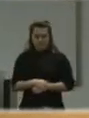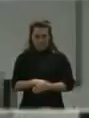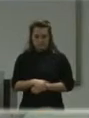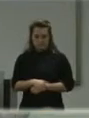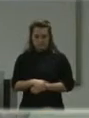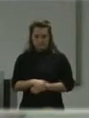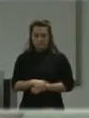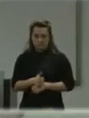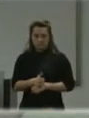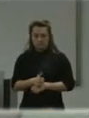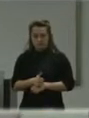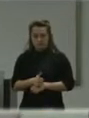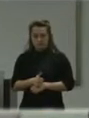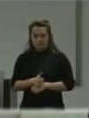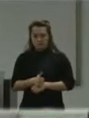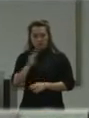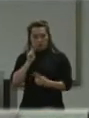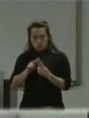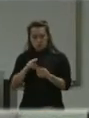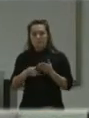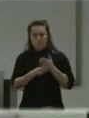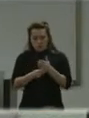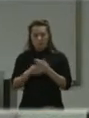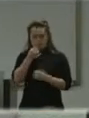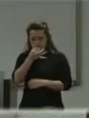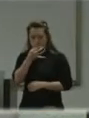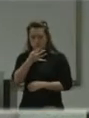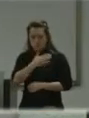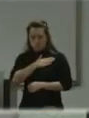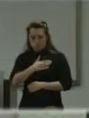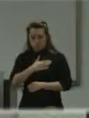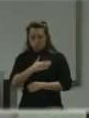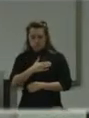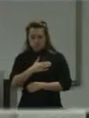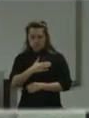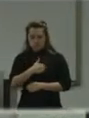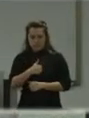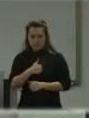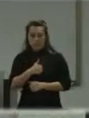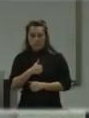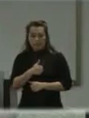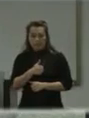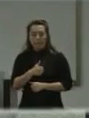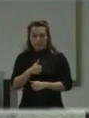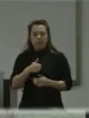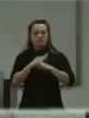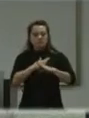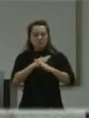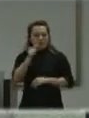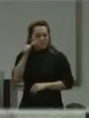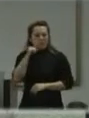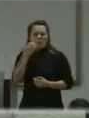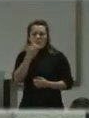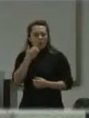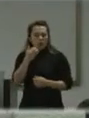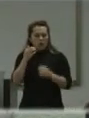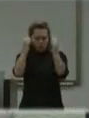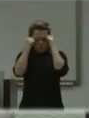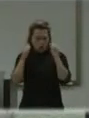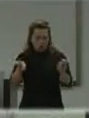a mí conocer su método anticonceptivo sabes cómo se coloca un cono